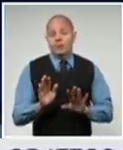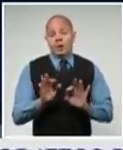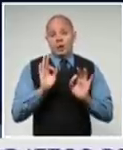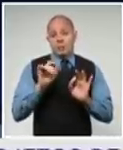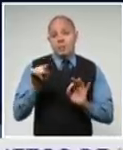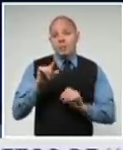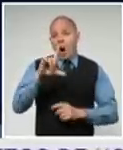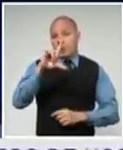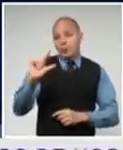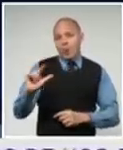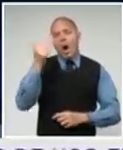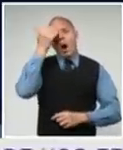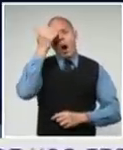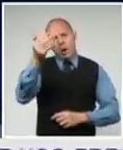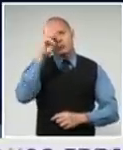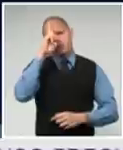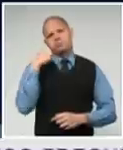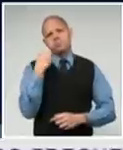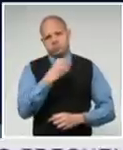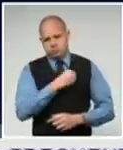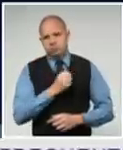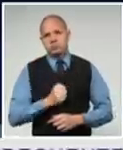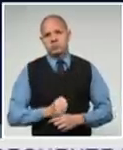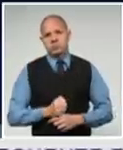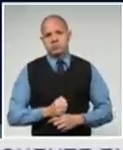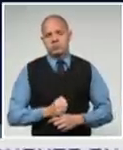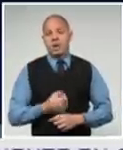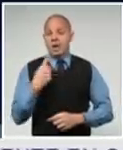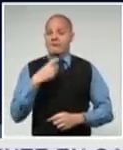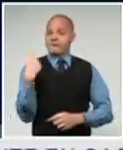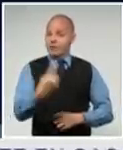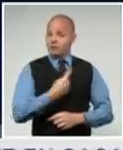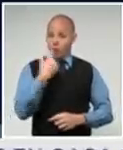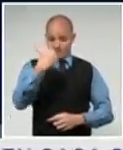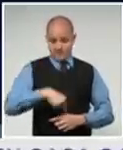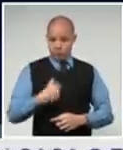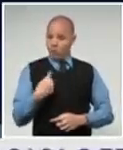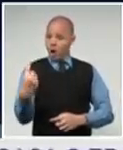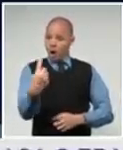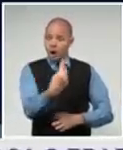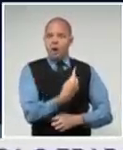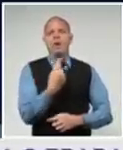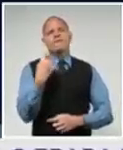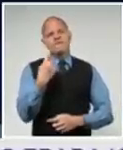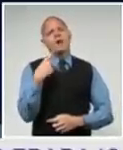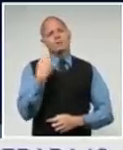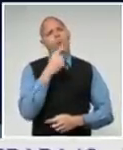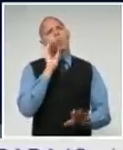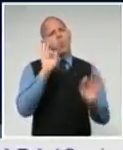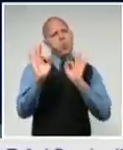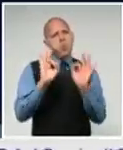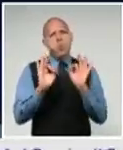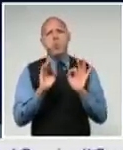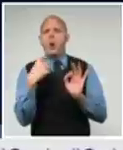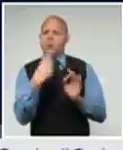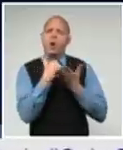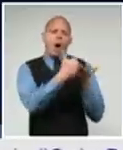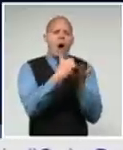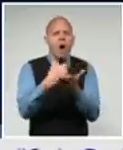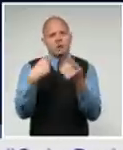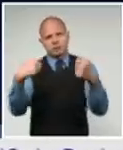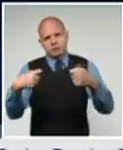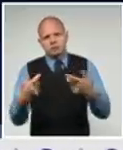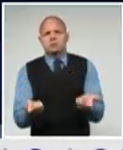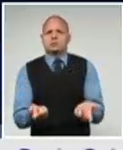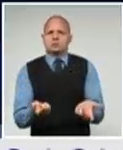que acompañarlo del esfuerzo personal y el cumplimiento por todas las personas en nuestro país.